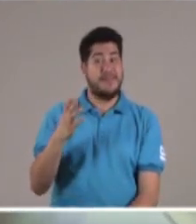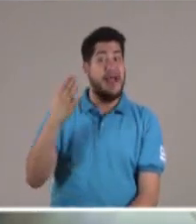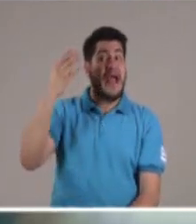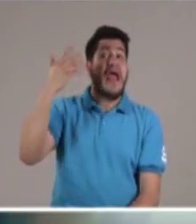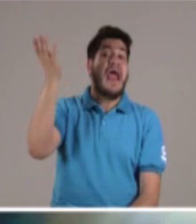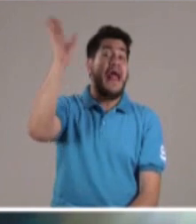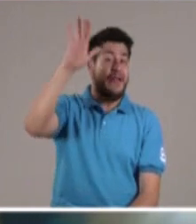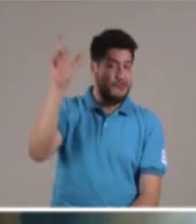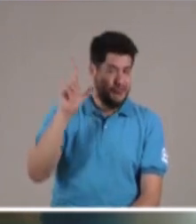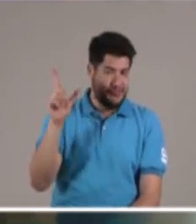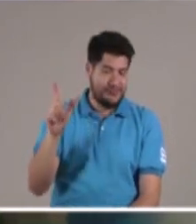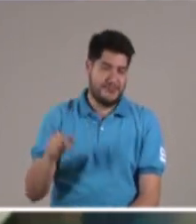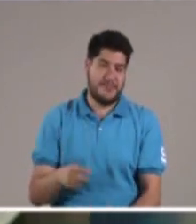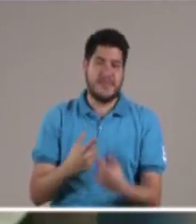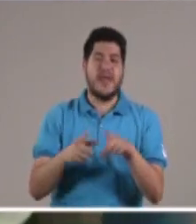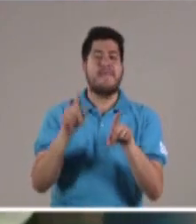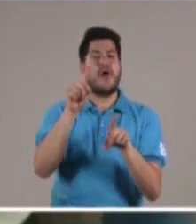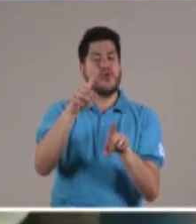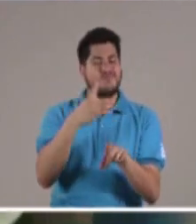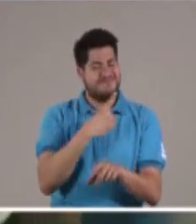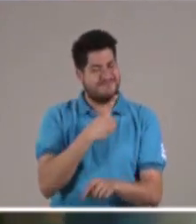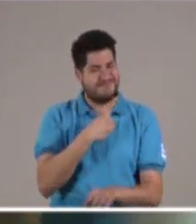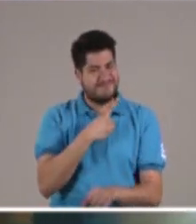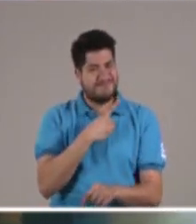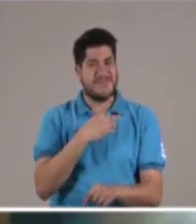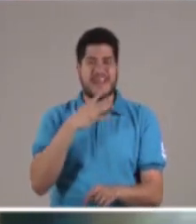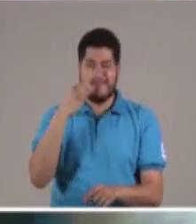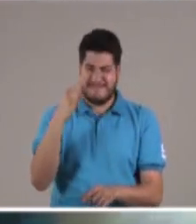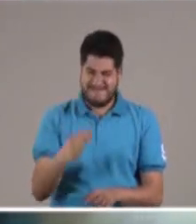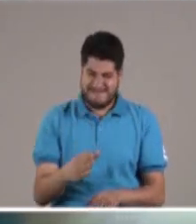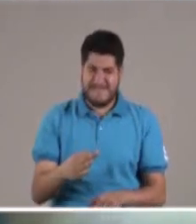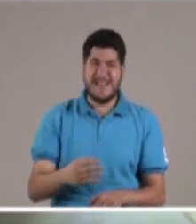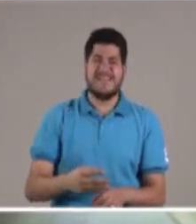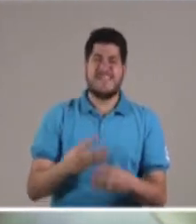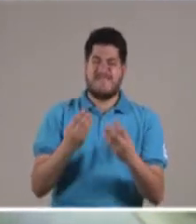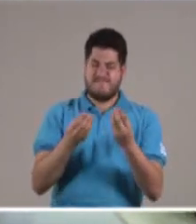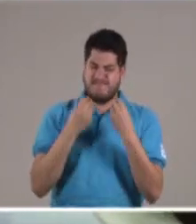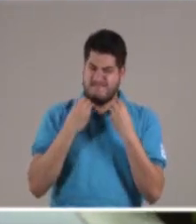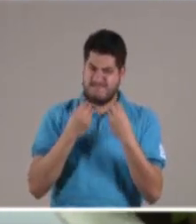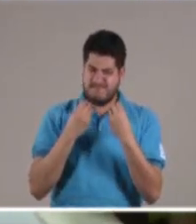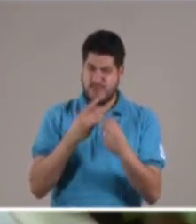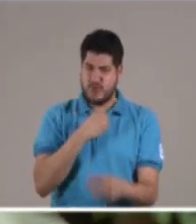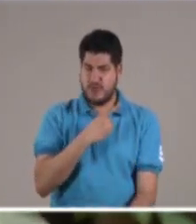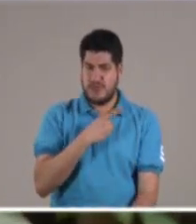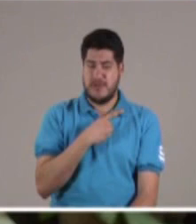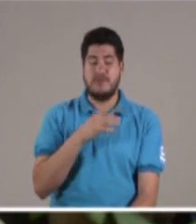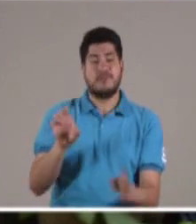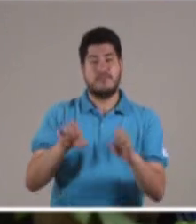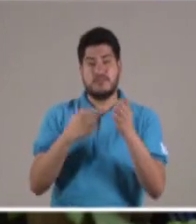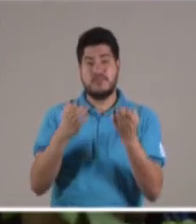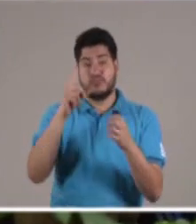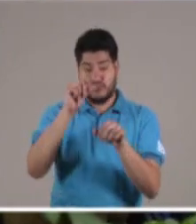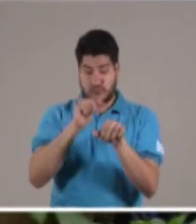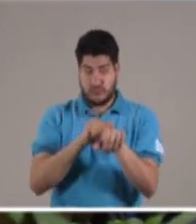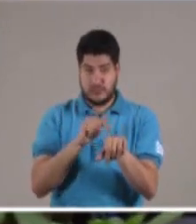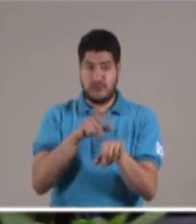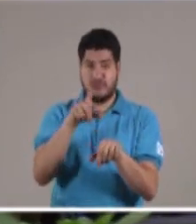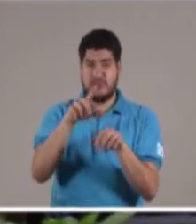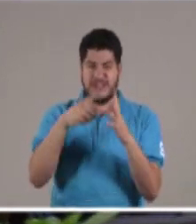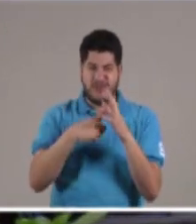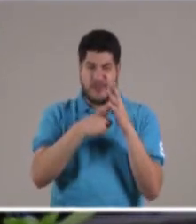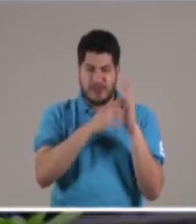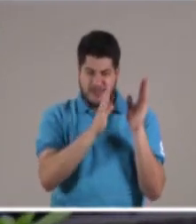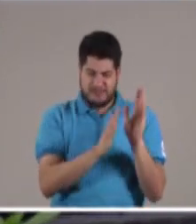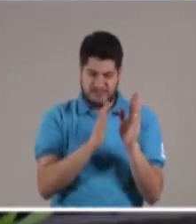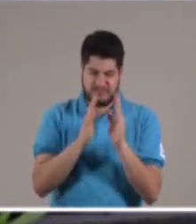Pero cuando pero si lo anhelaba con vehemencia hermano entonces llegó el momento en que usted se empezó a